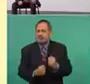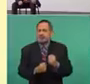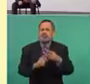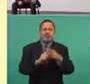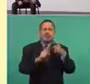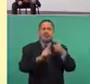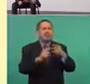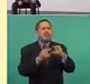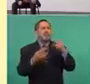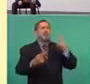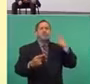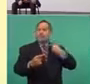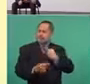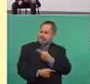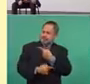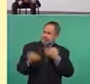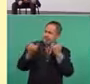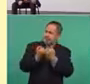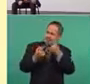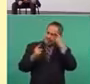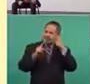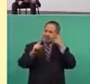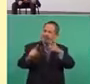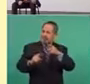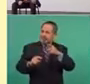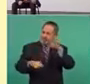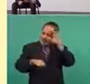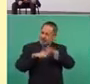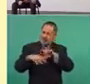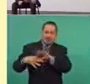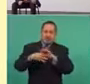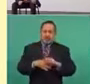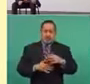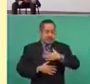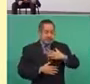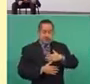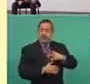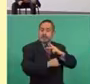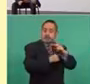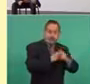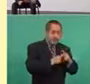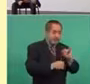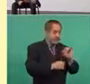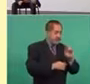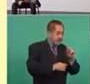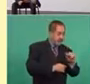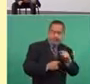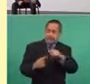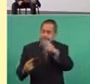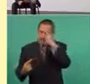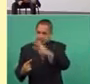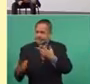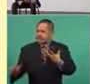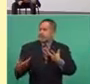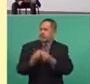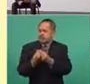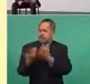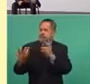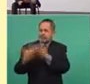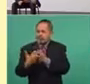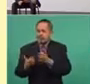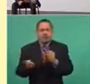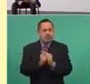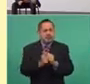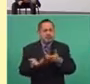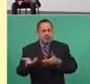un pasado compartido y afinidad cultural, el pueblo irlandés y mexicano se unen a través del